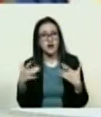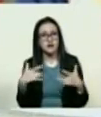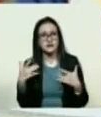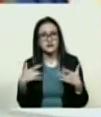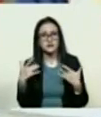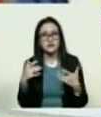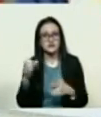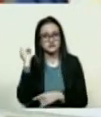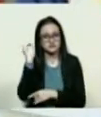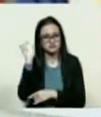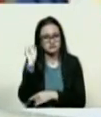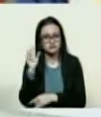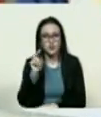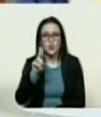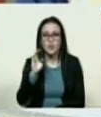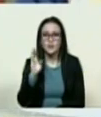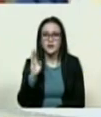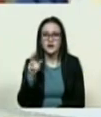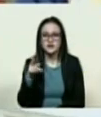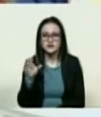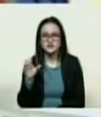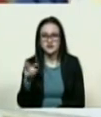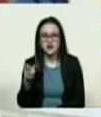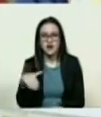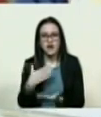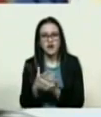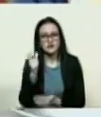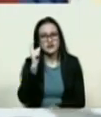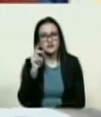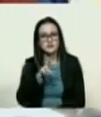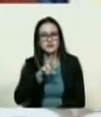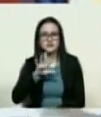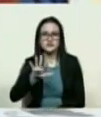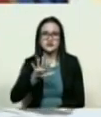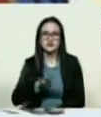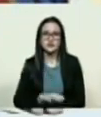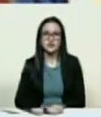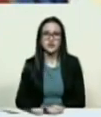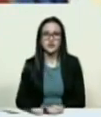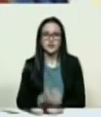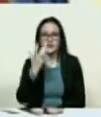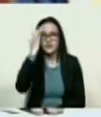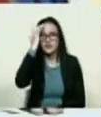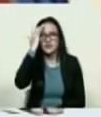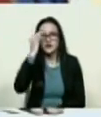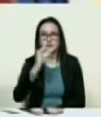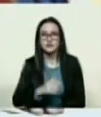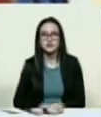de asambleas de UVC son hasta el día 25, ¿no? 25 de febrero.